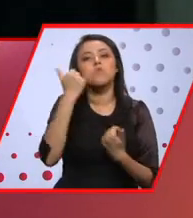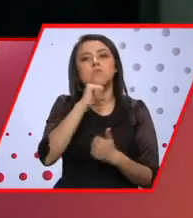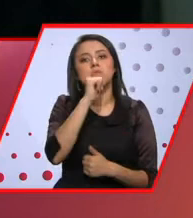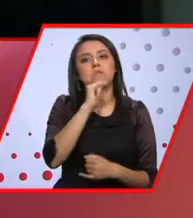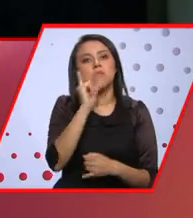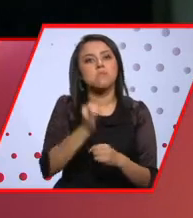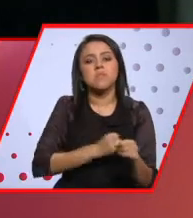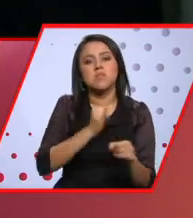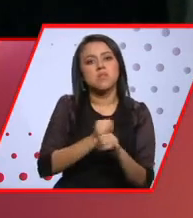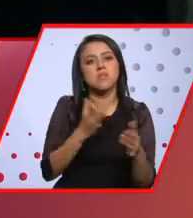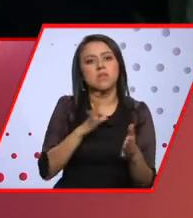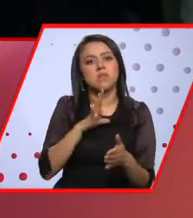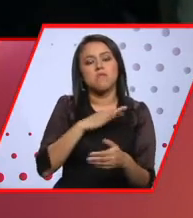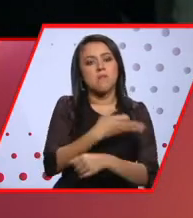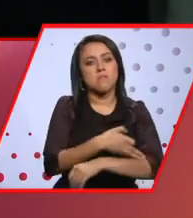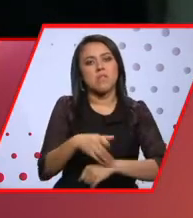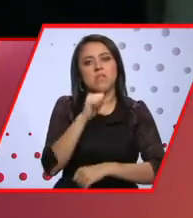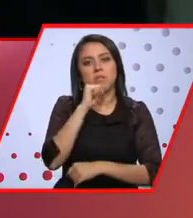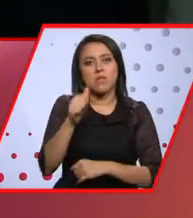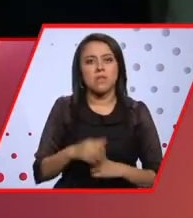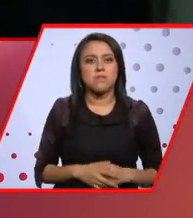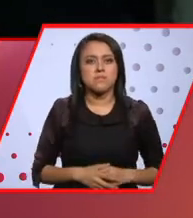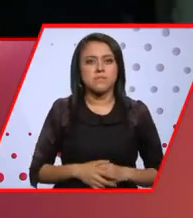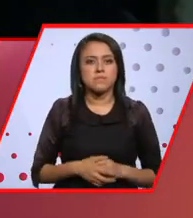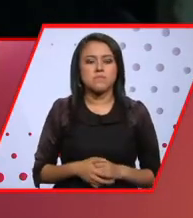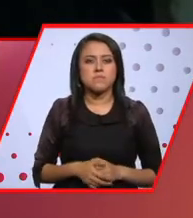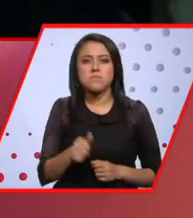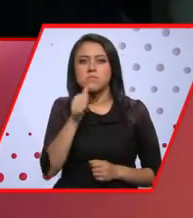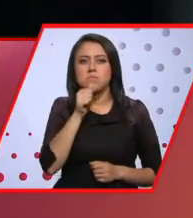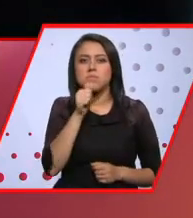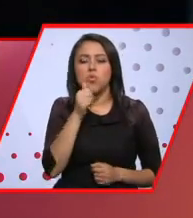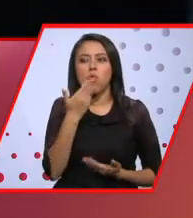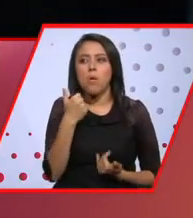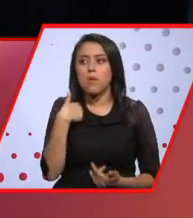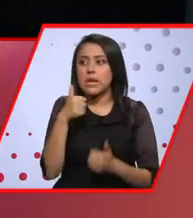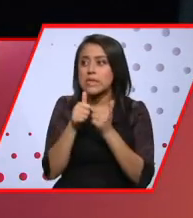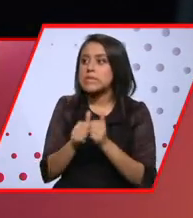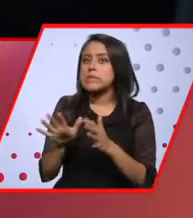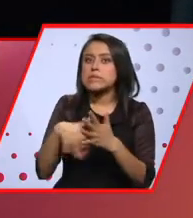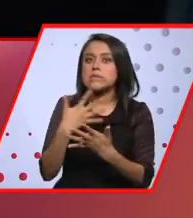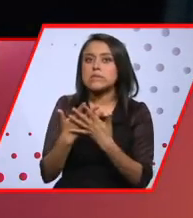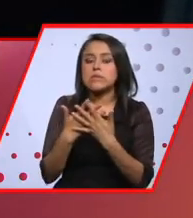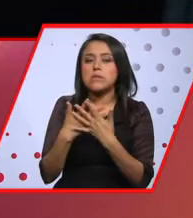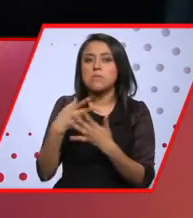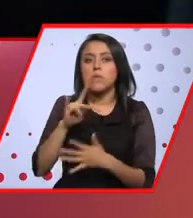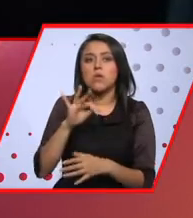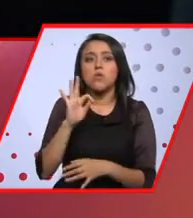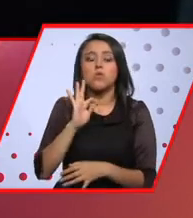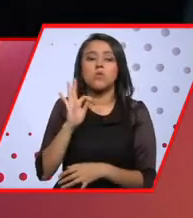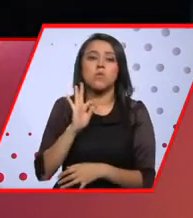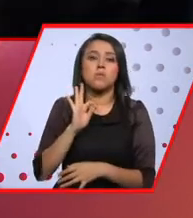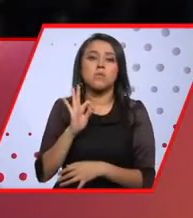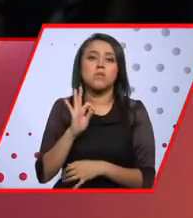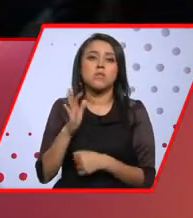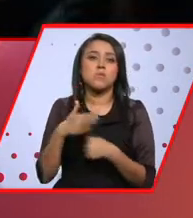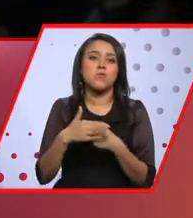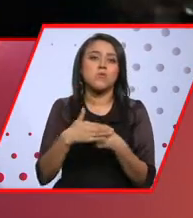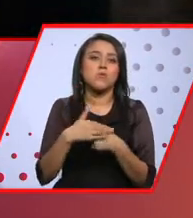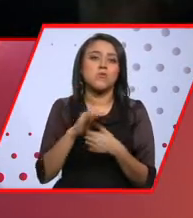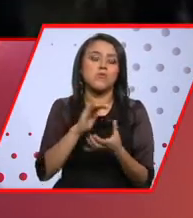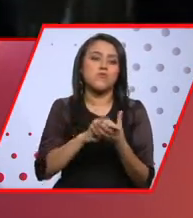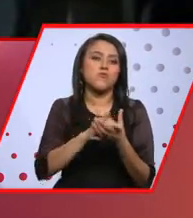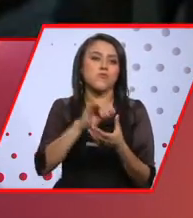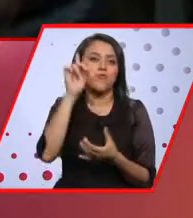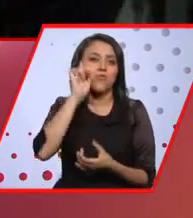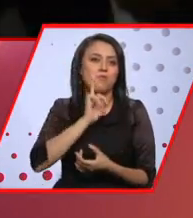perseguir en el caso de la familia. A ellos todavía no hay una orden de aprehensión, pero lo que puede indicar es que pronto la esposa también tendrá